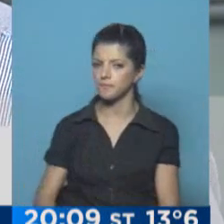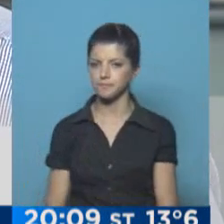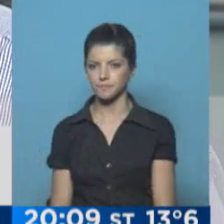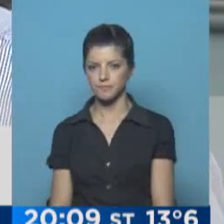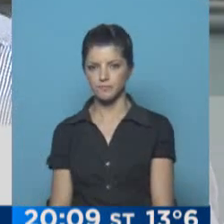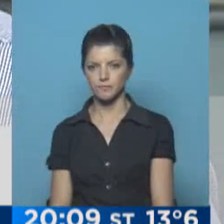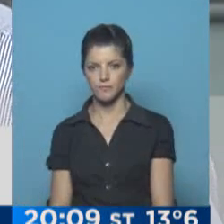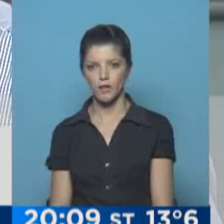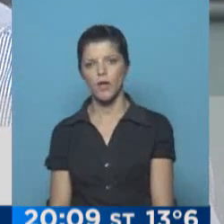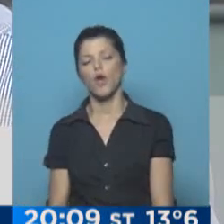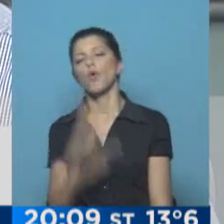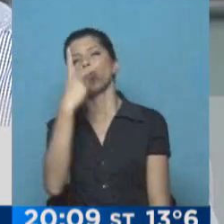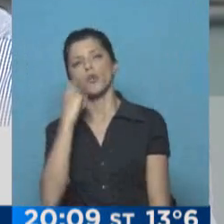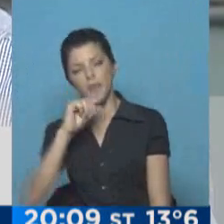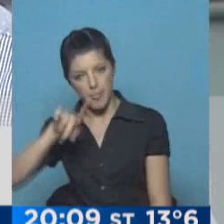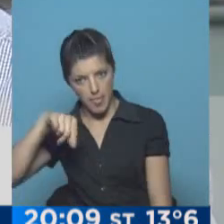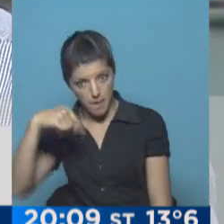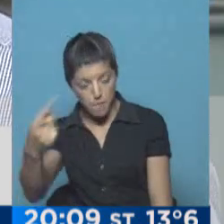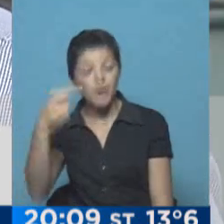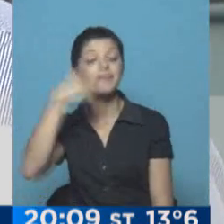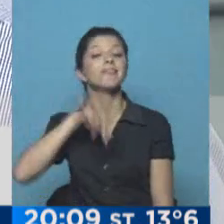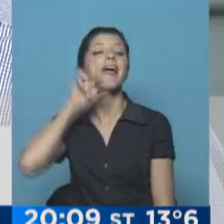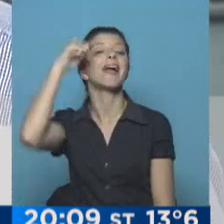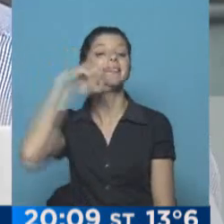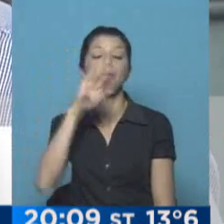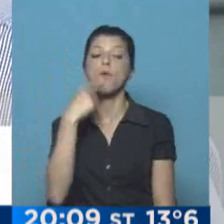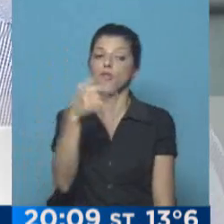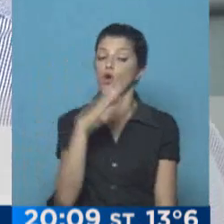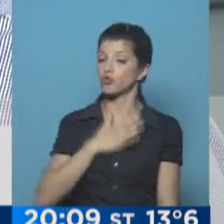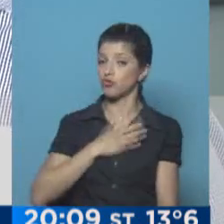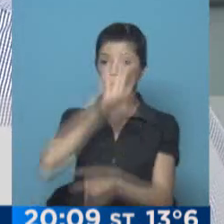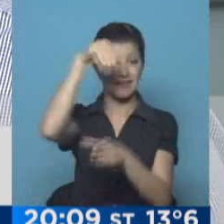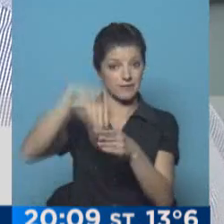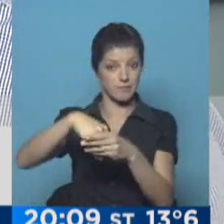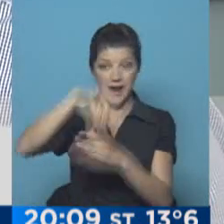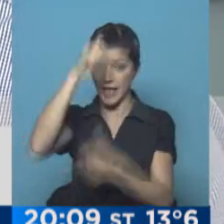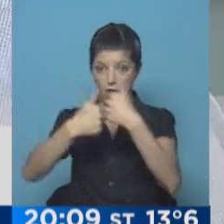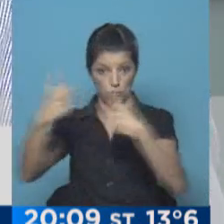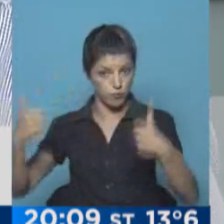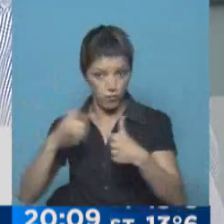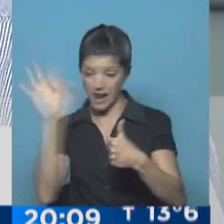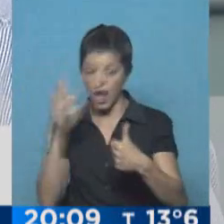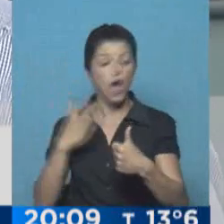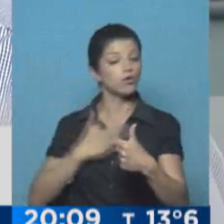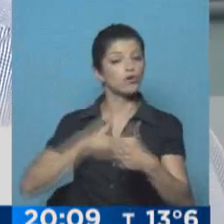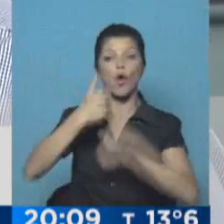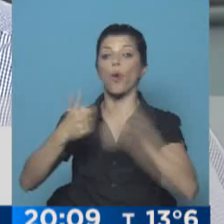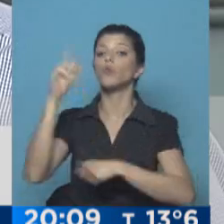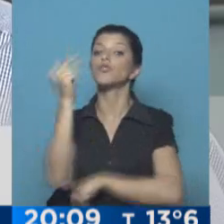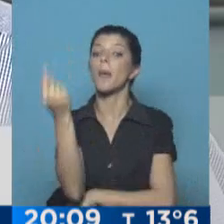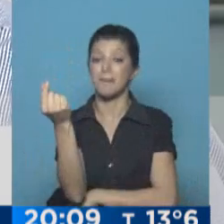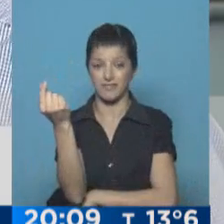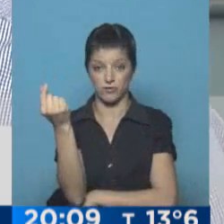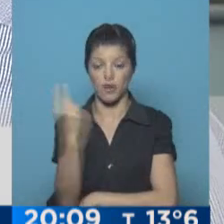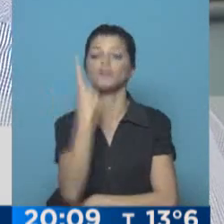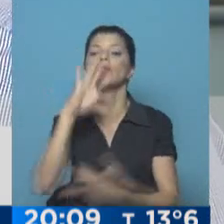Al día 2... Niembro tuvo que decir que no había participado de licitaciones, sino que había ganado concursos de precios, que es una